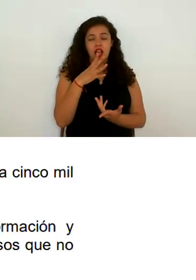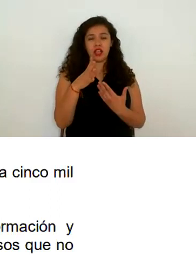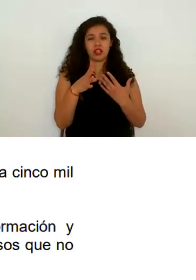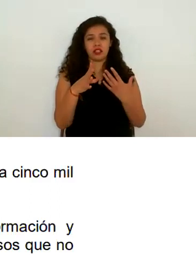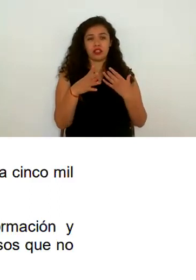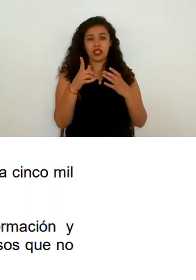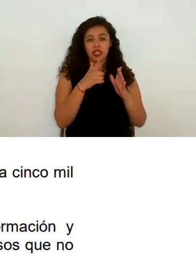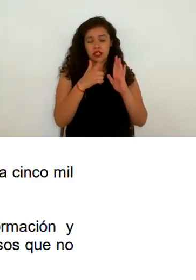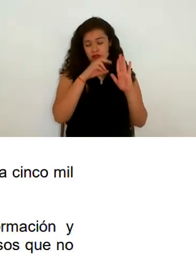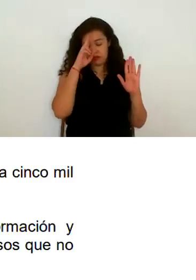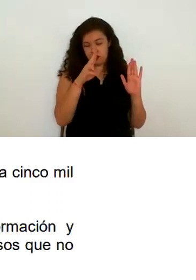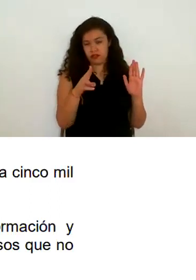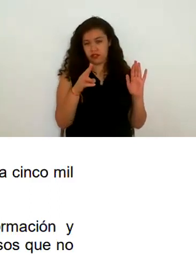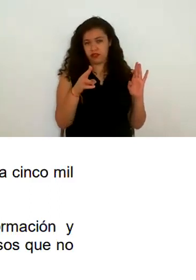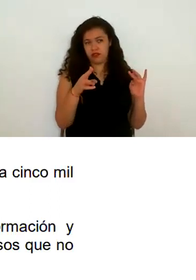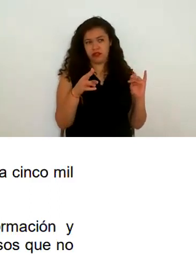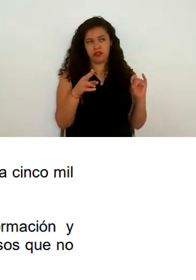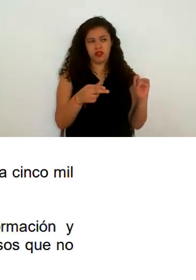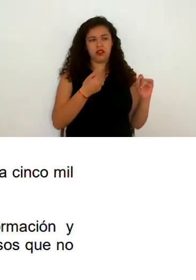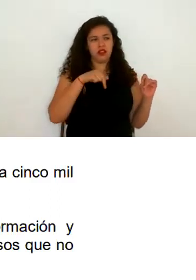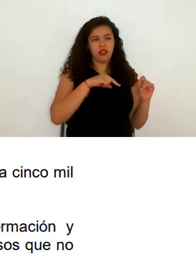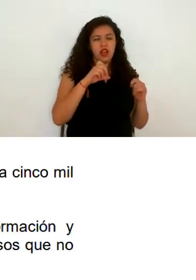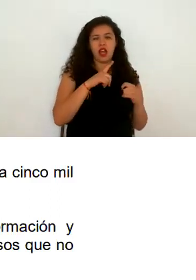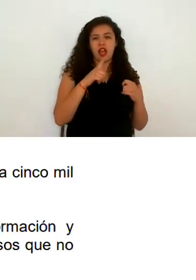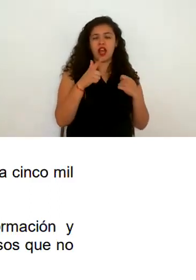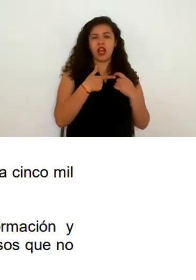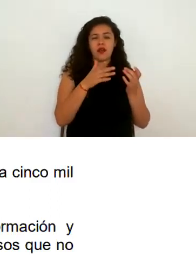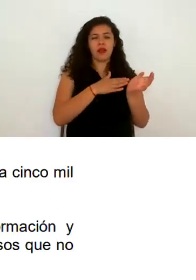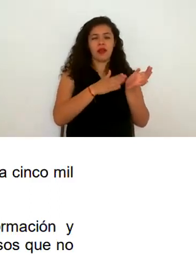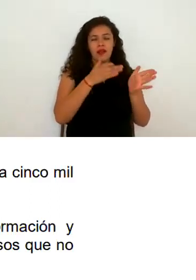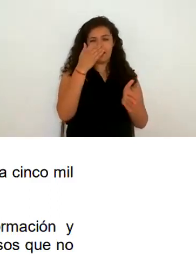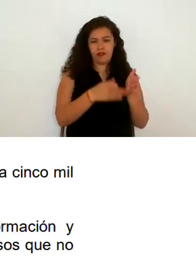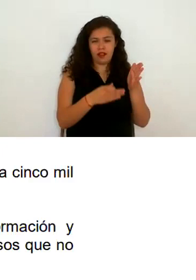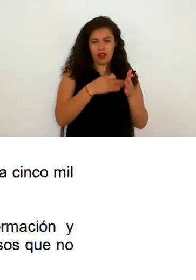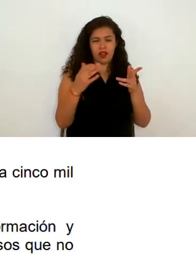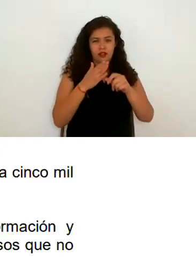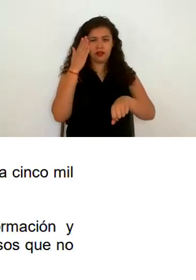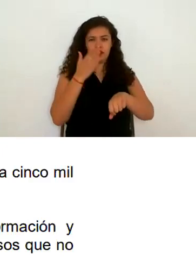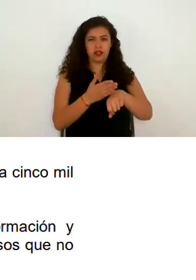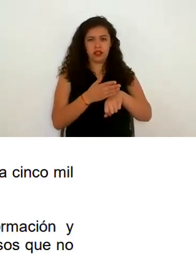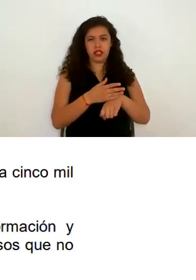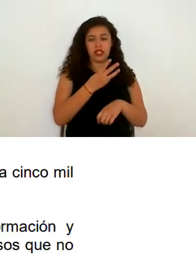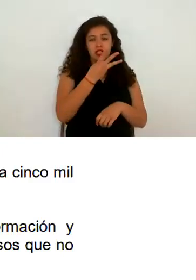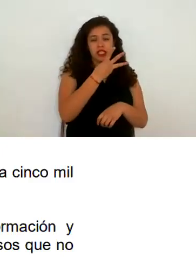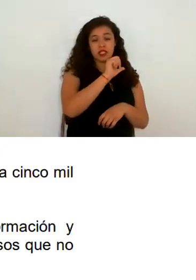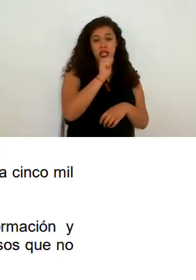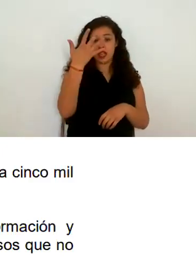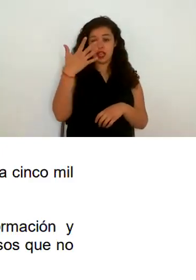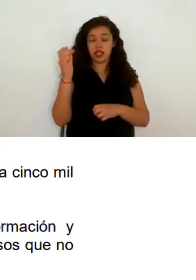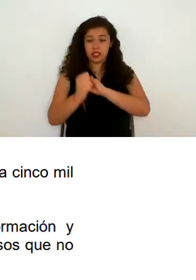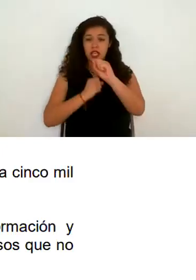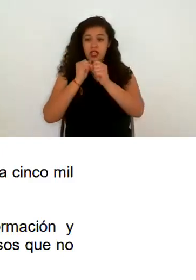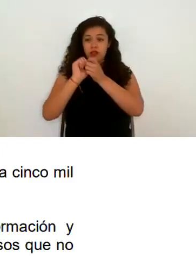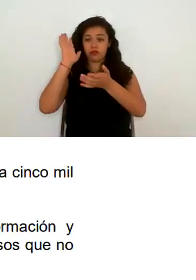que si tenemos alguna falta con los archivos, será sancionado con pena de 3 a 10 años de